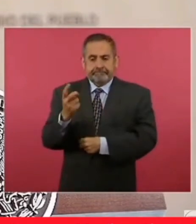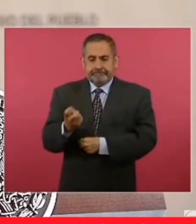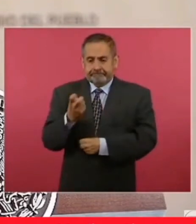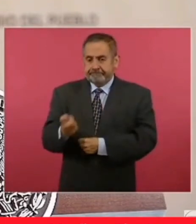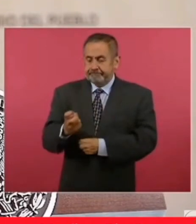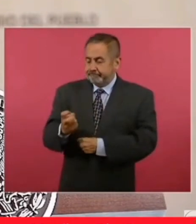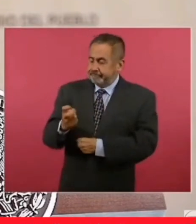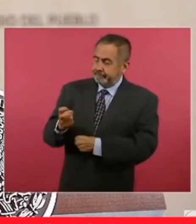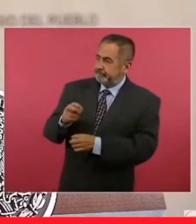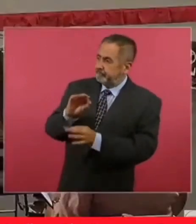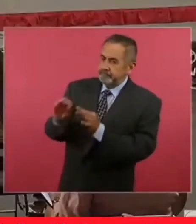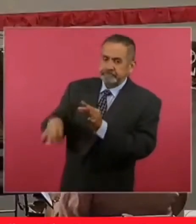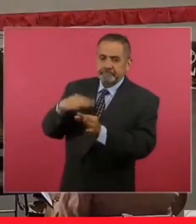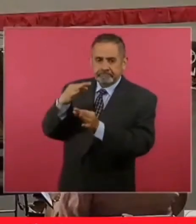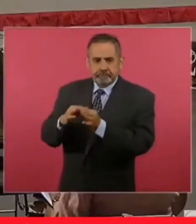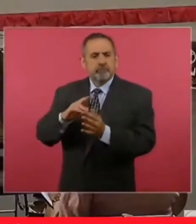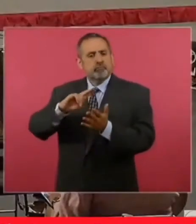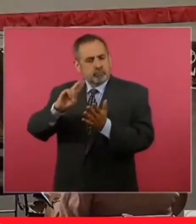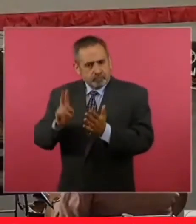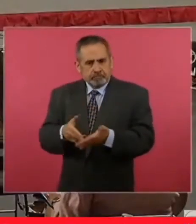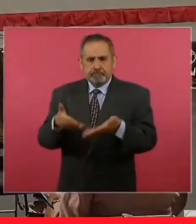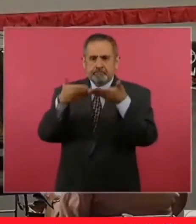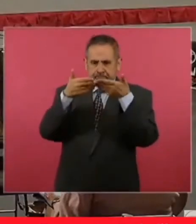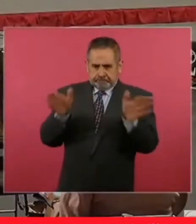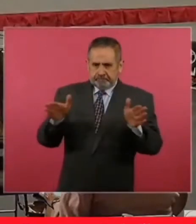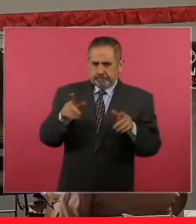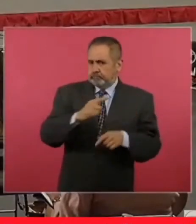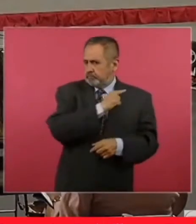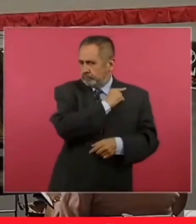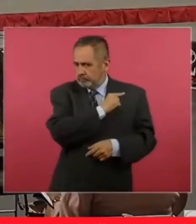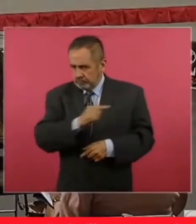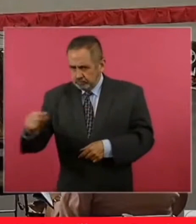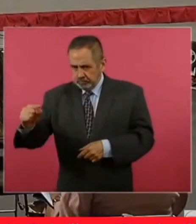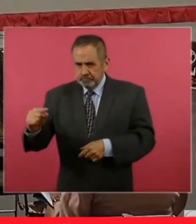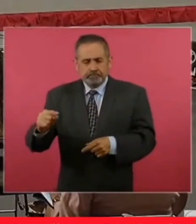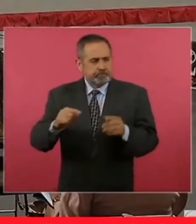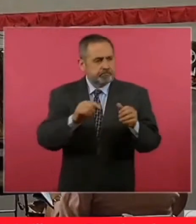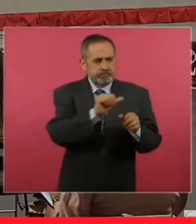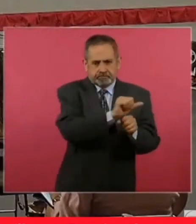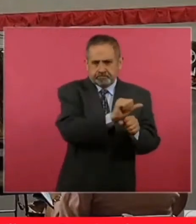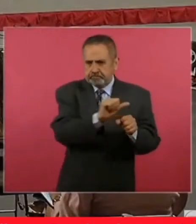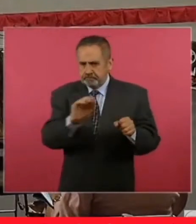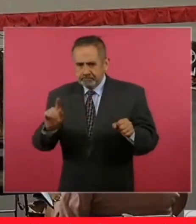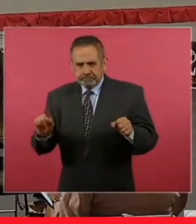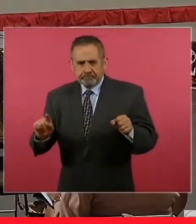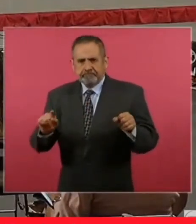este año se reabre totalmente la línea 12 del metro.